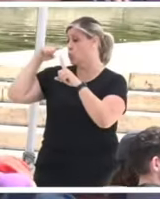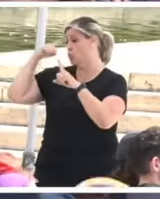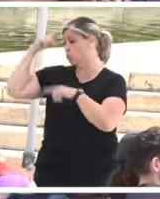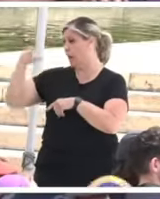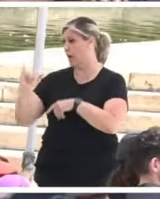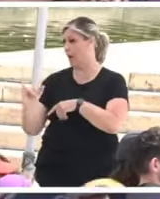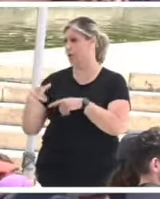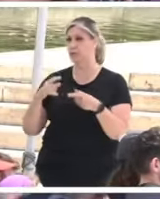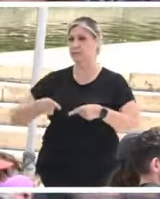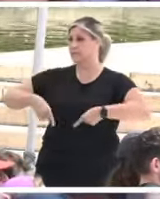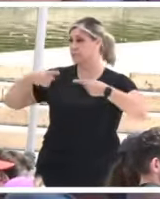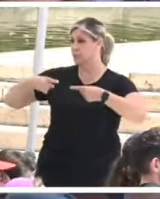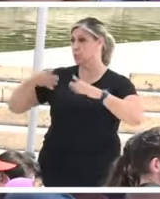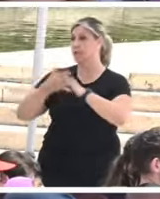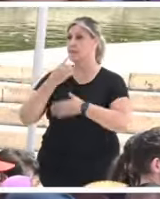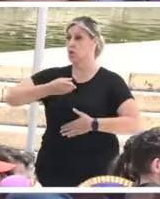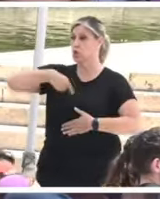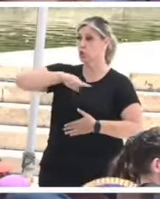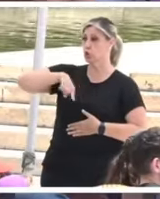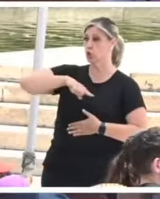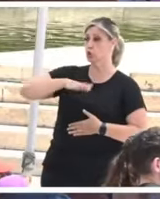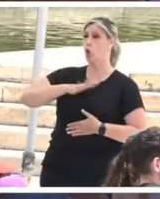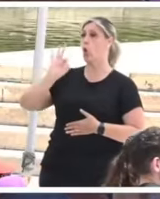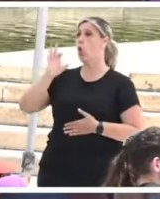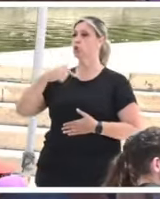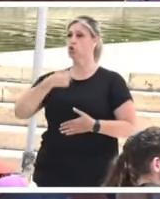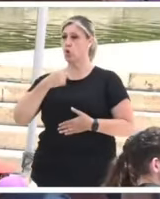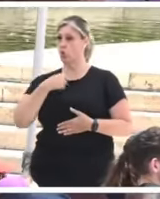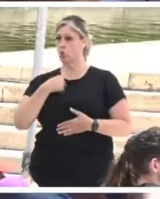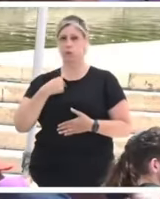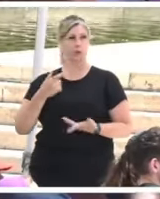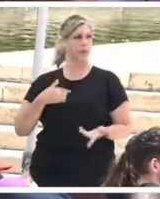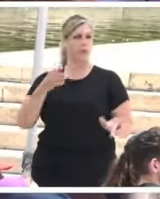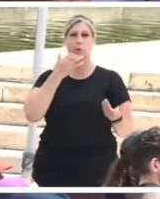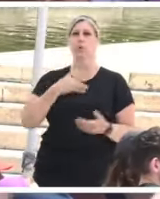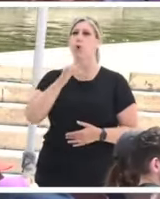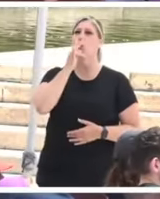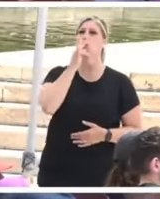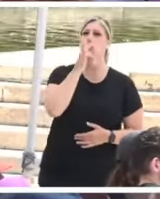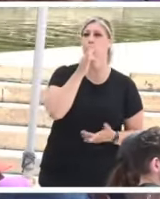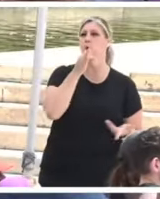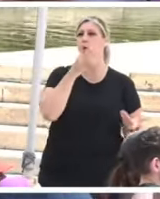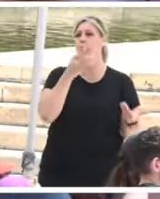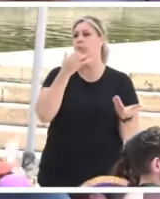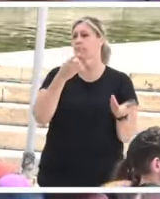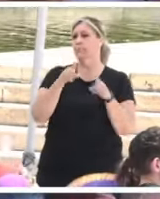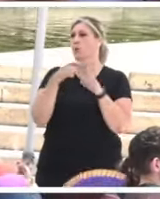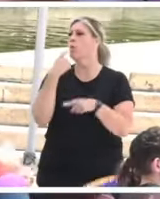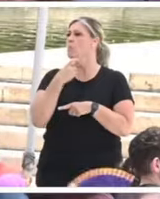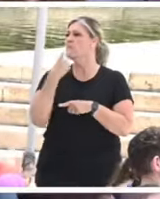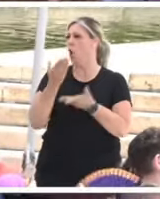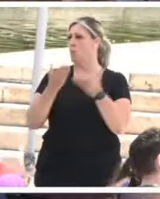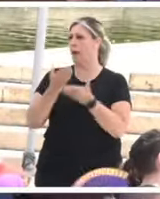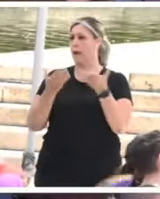resume entre el nosotros y el yo. Entre el mito de Prometeo que robó el fuego a los dioses,